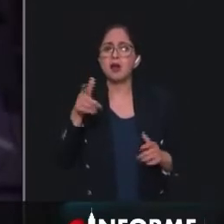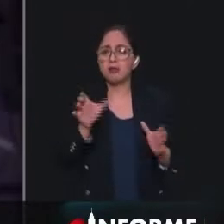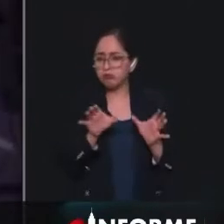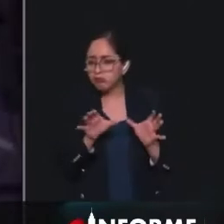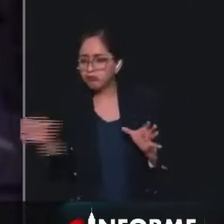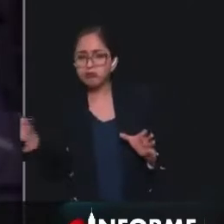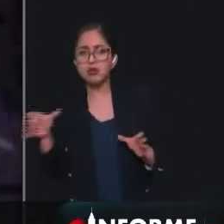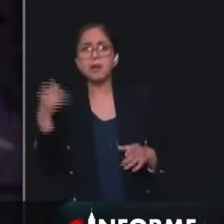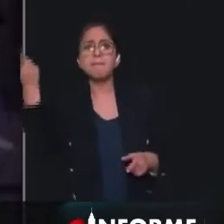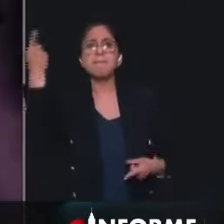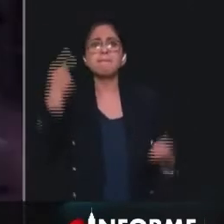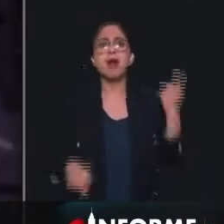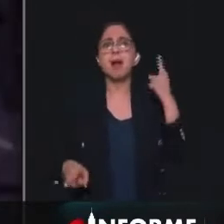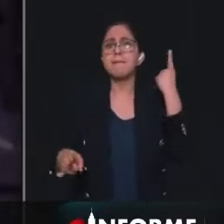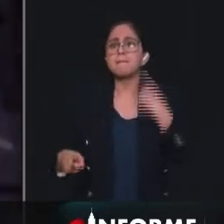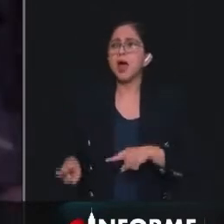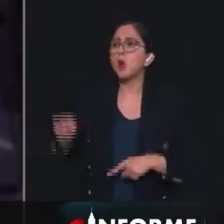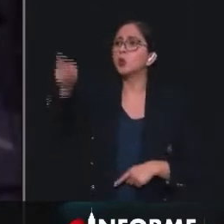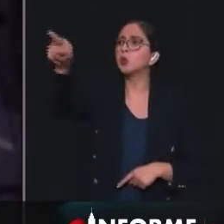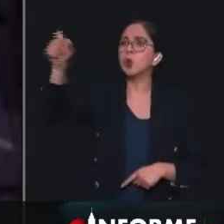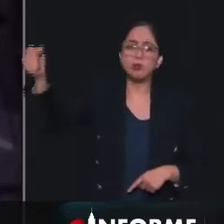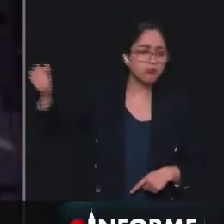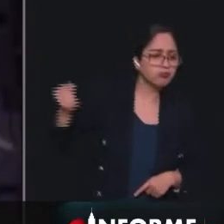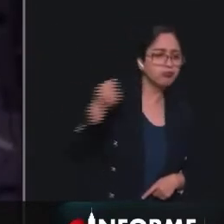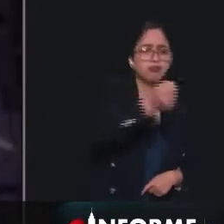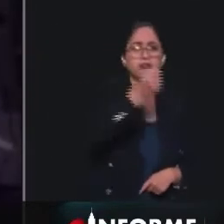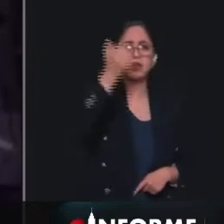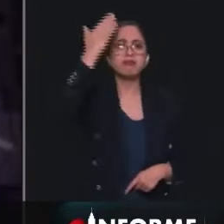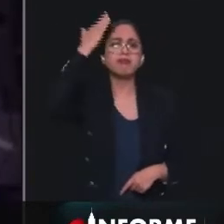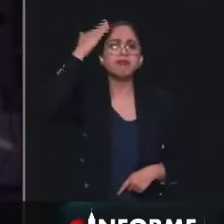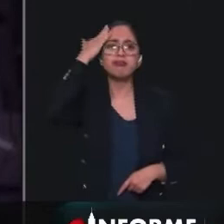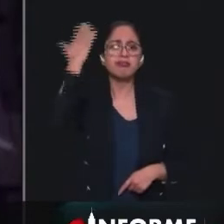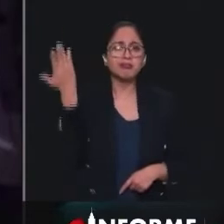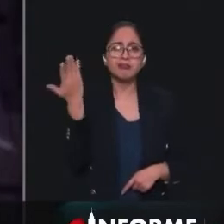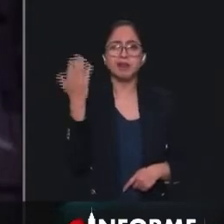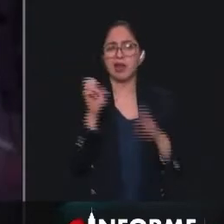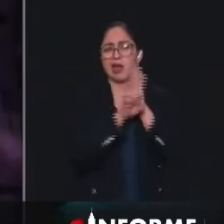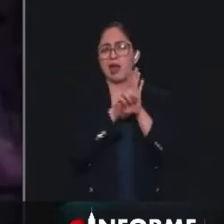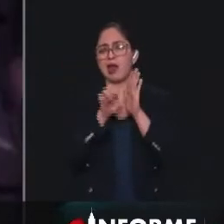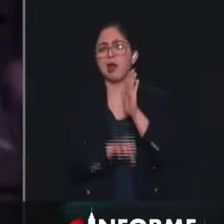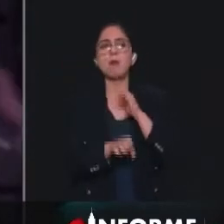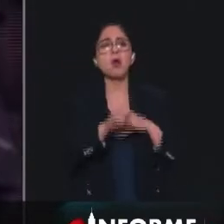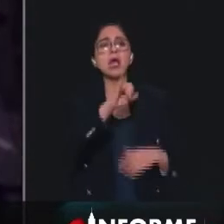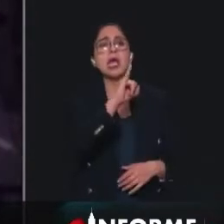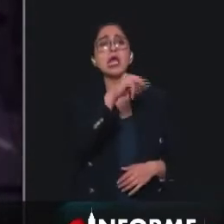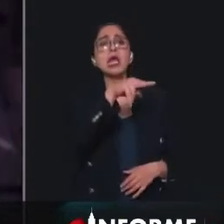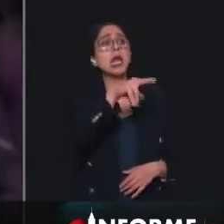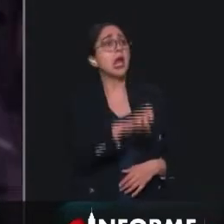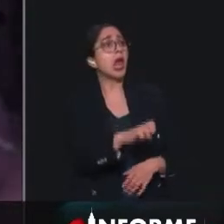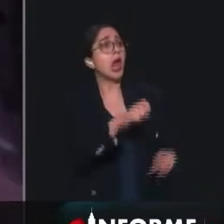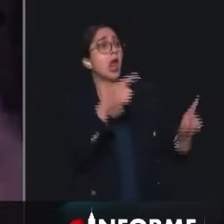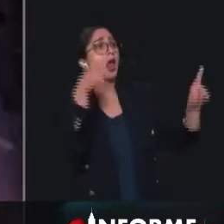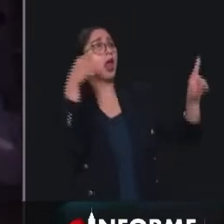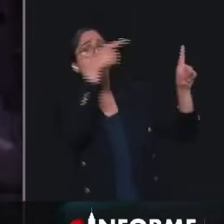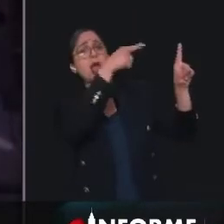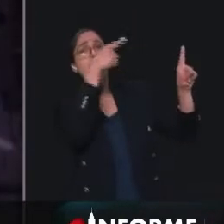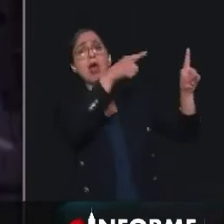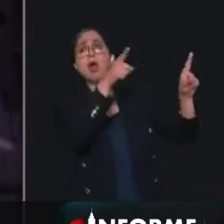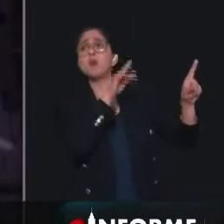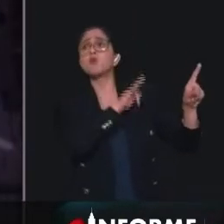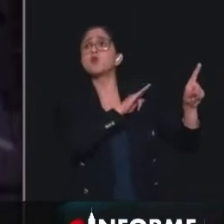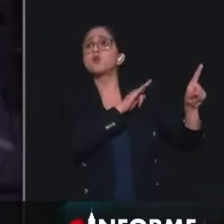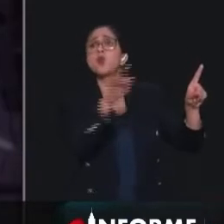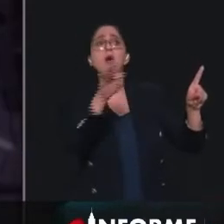les impone tutelas tan insólitas como que el INE puede decidir los candidatos